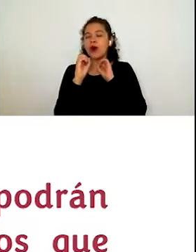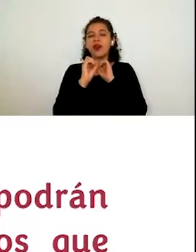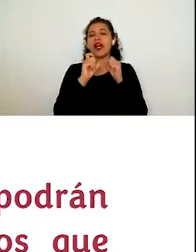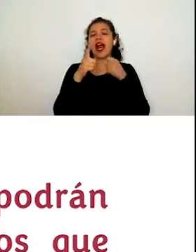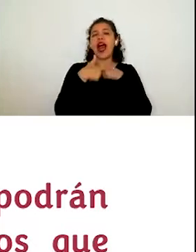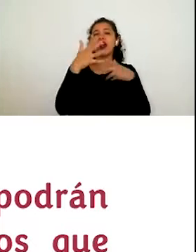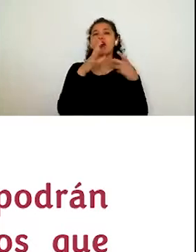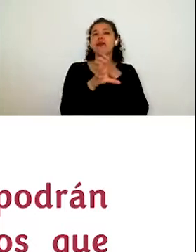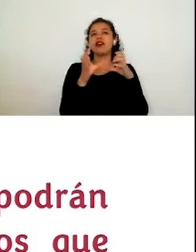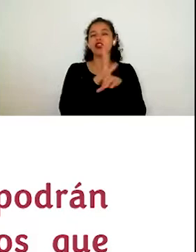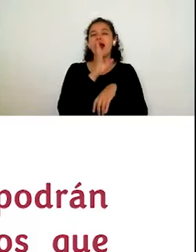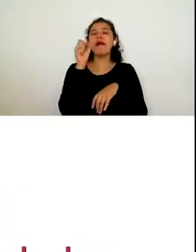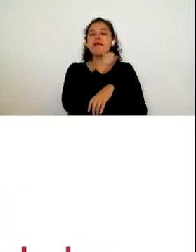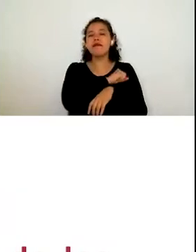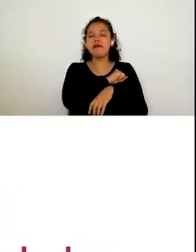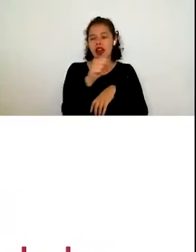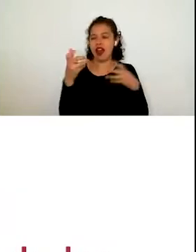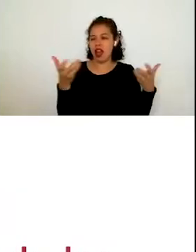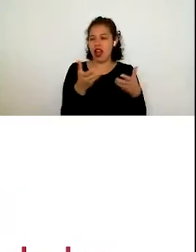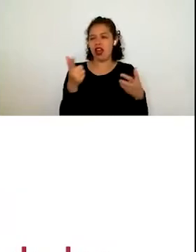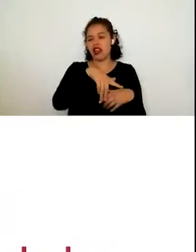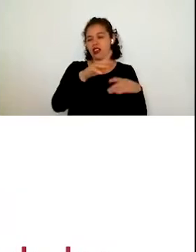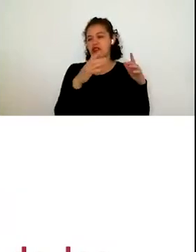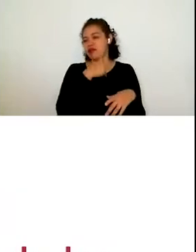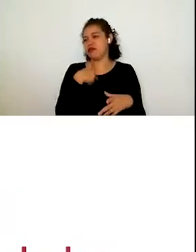la siguiente página, por favor.